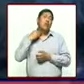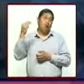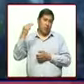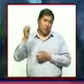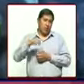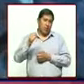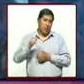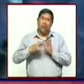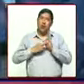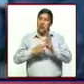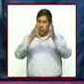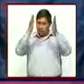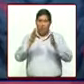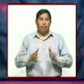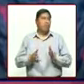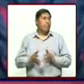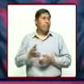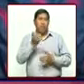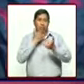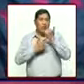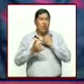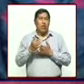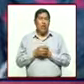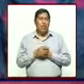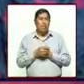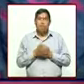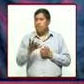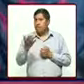Cancillería. El representante